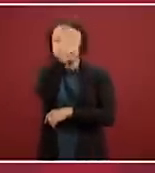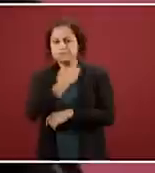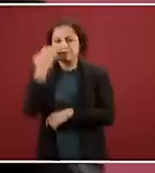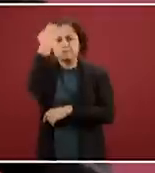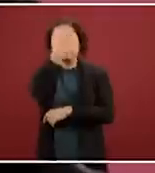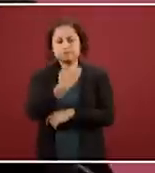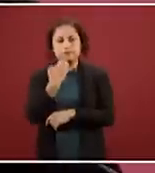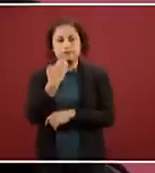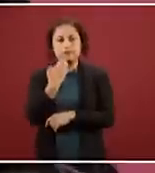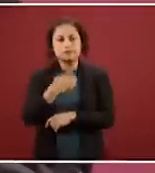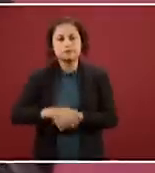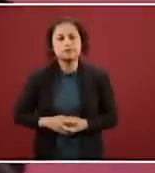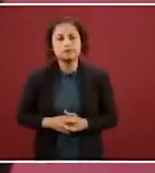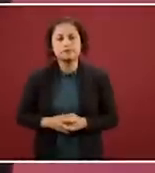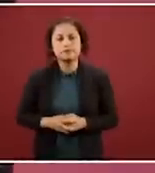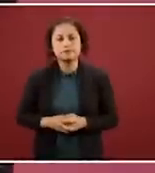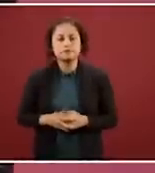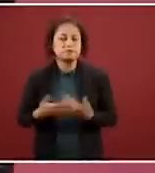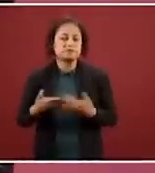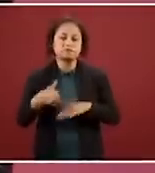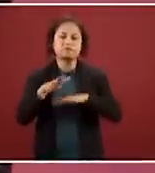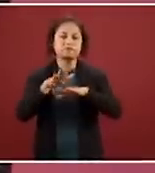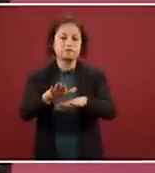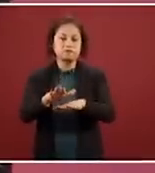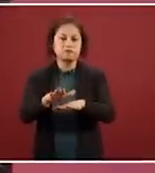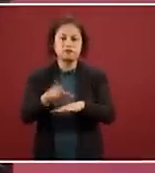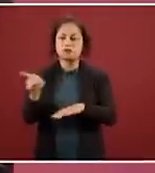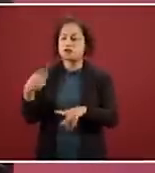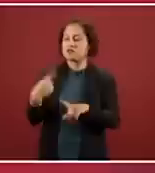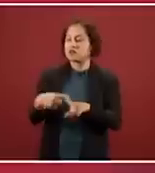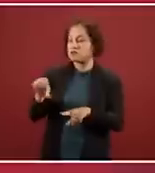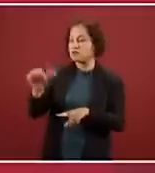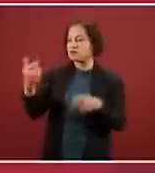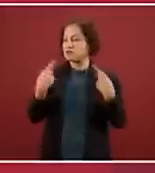sobre el autoritarismo.